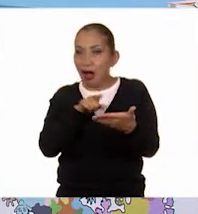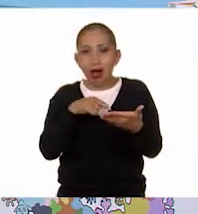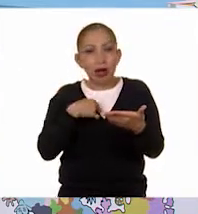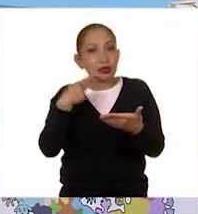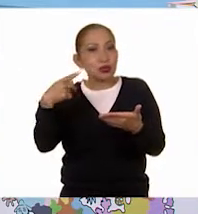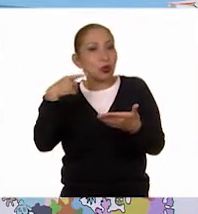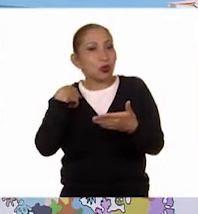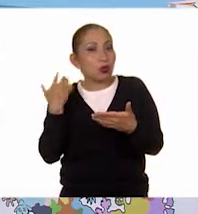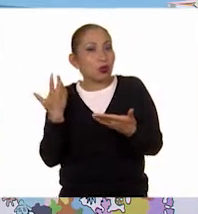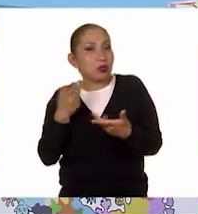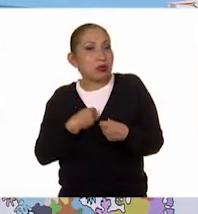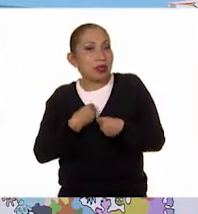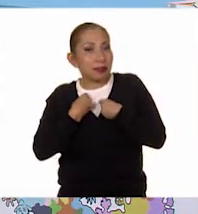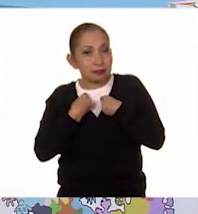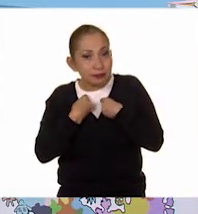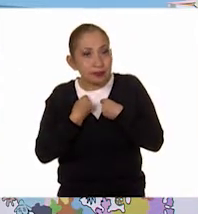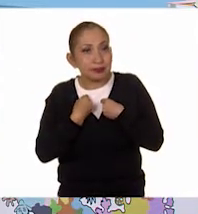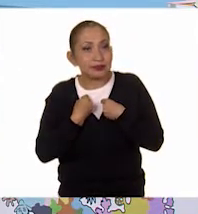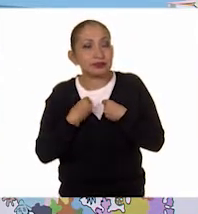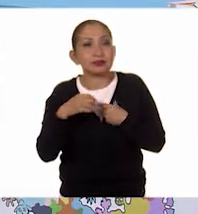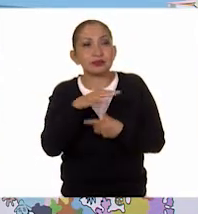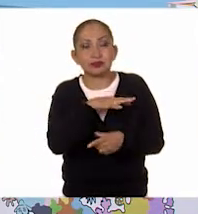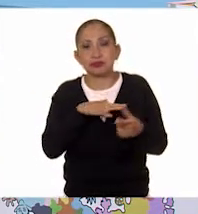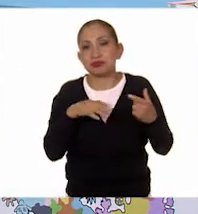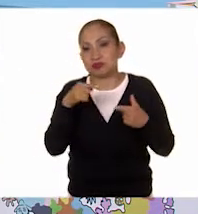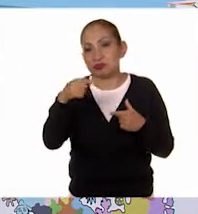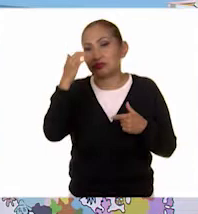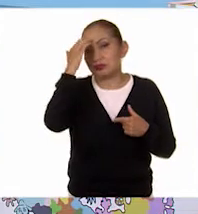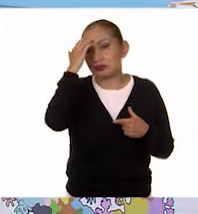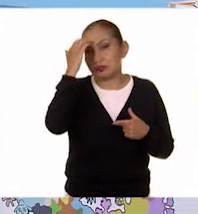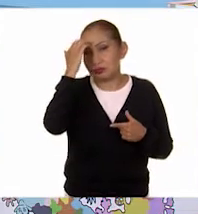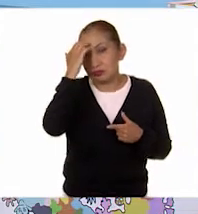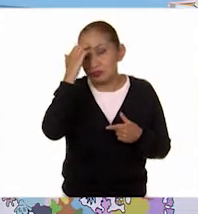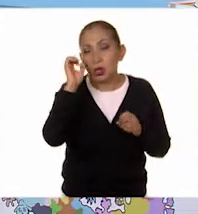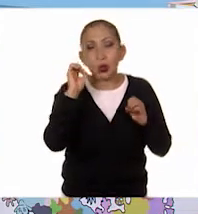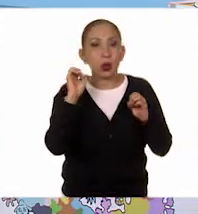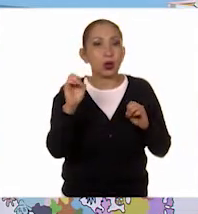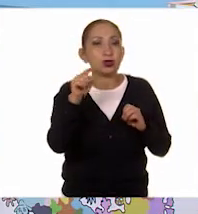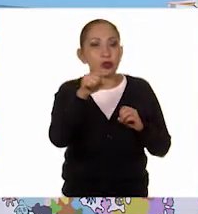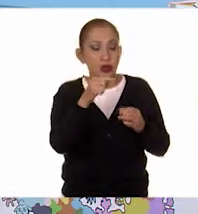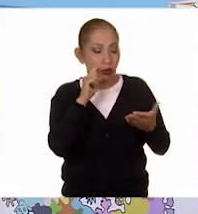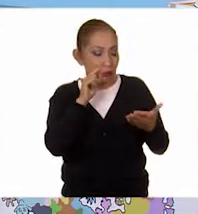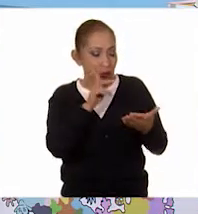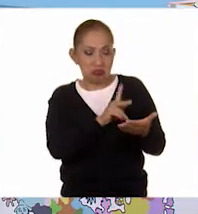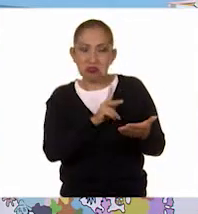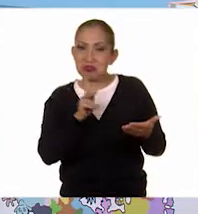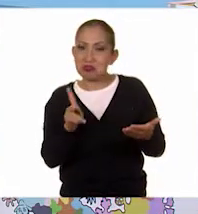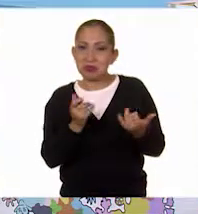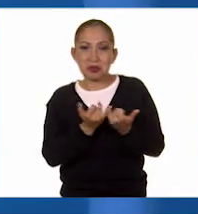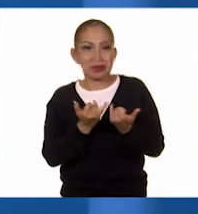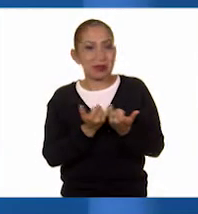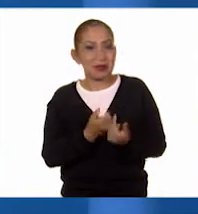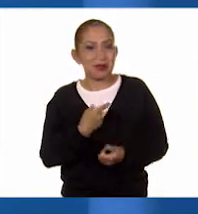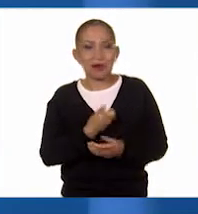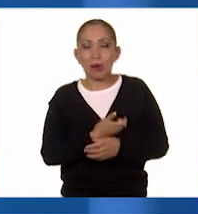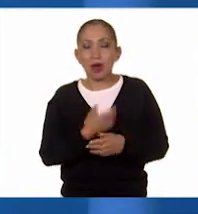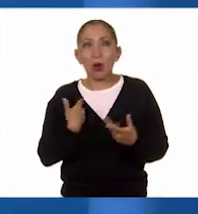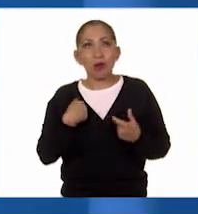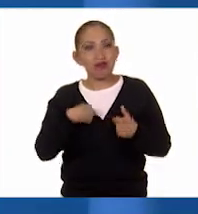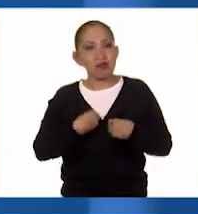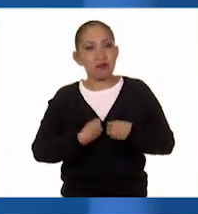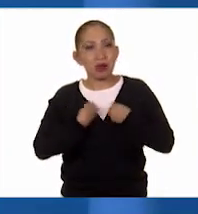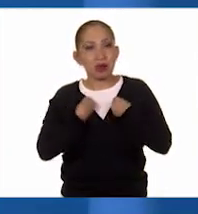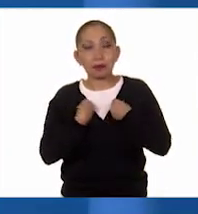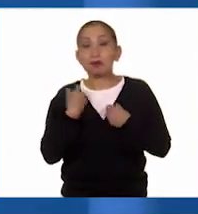propio mundo, es decir, con el mundo que ustedes conocen o aquello que les resulta familiar. Ah, visto de este